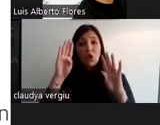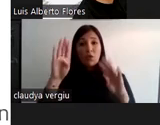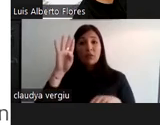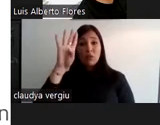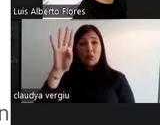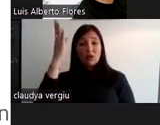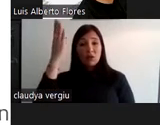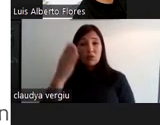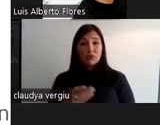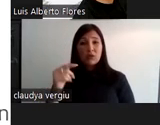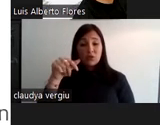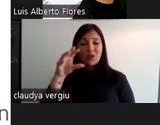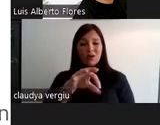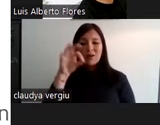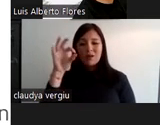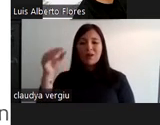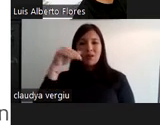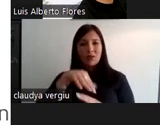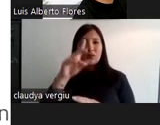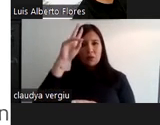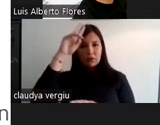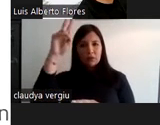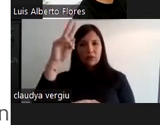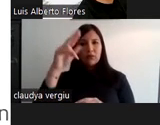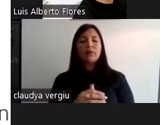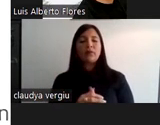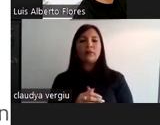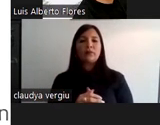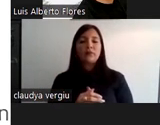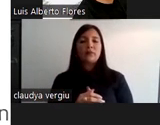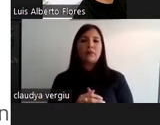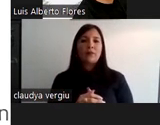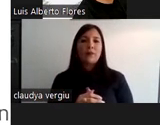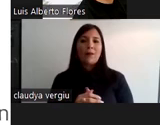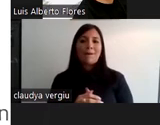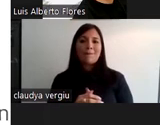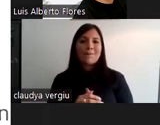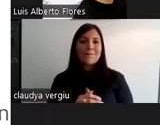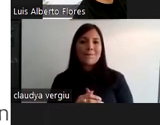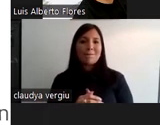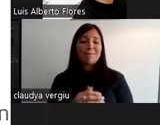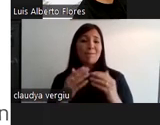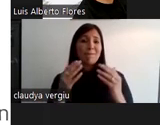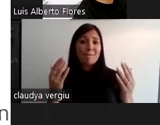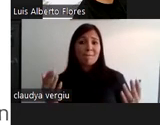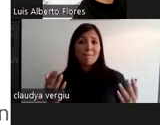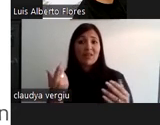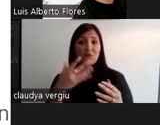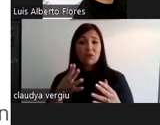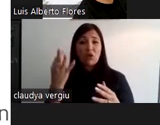elegiría un destino dentro del país en sus propios en sus próximas vacaciones de los cuales el